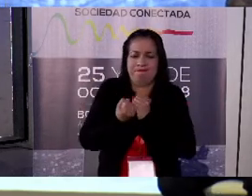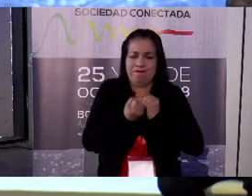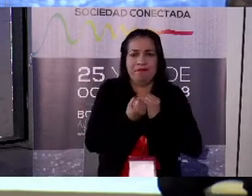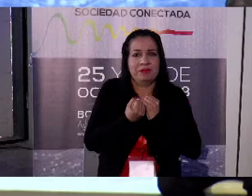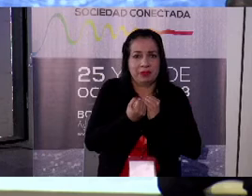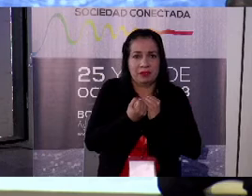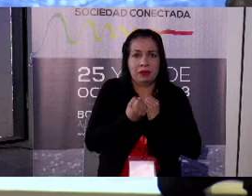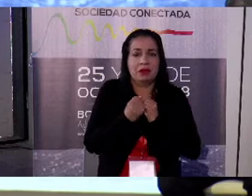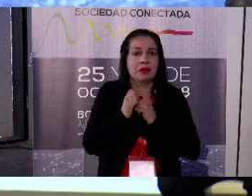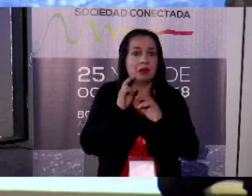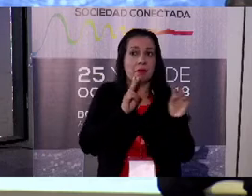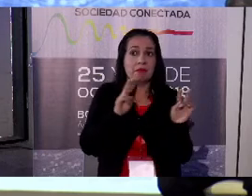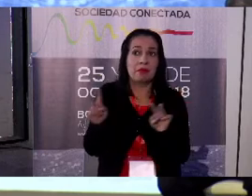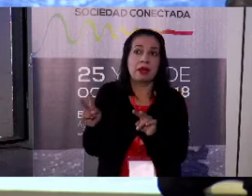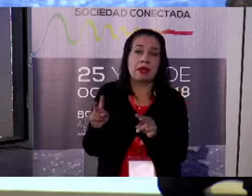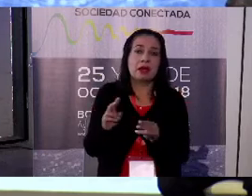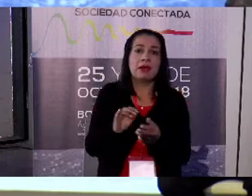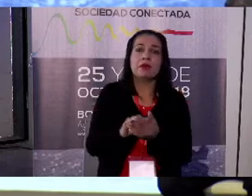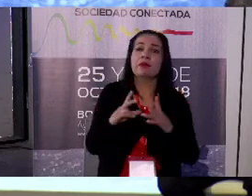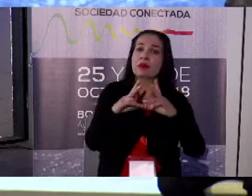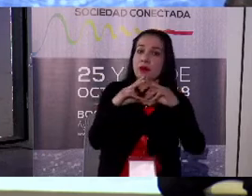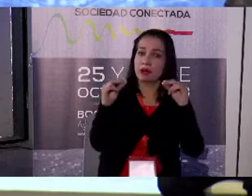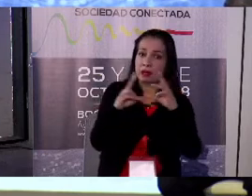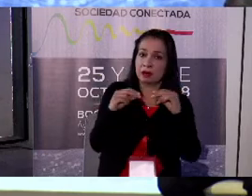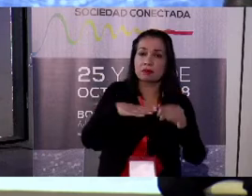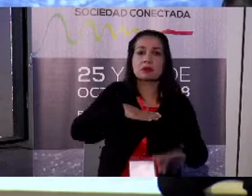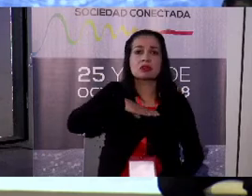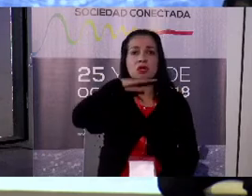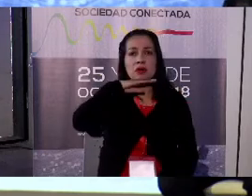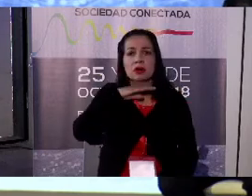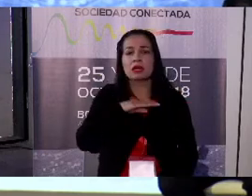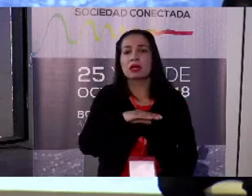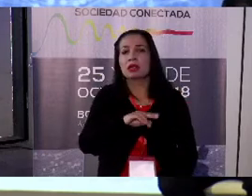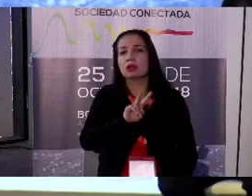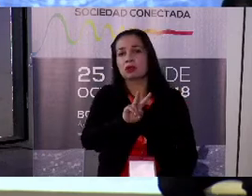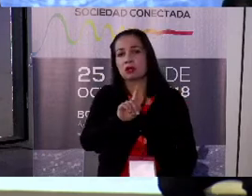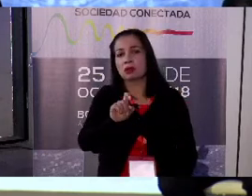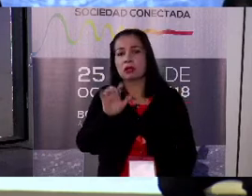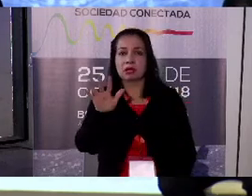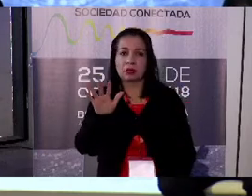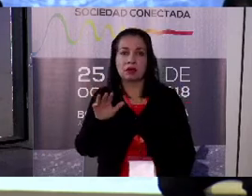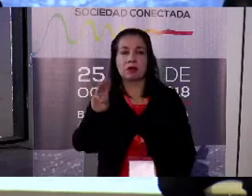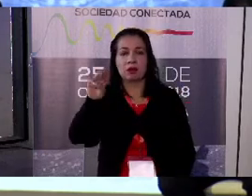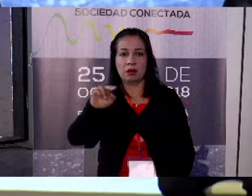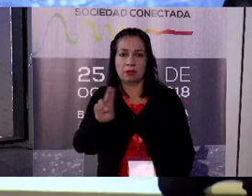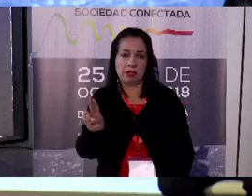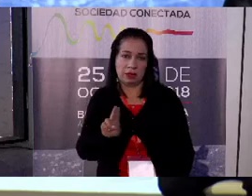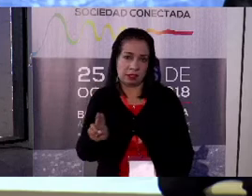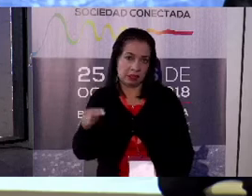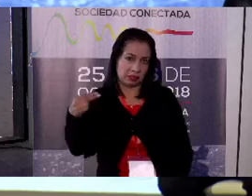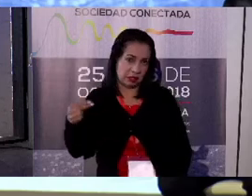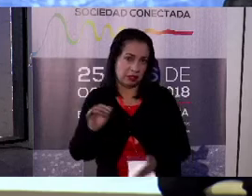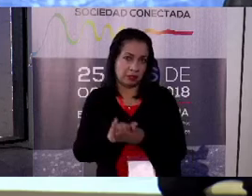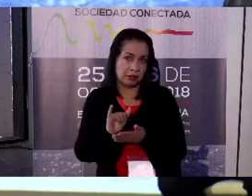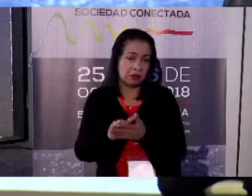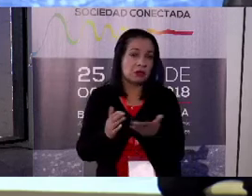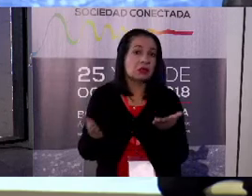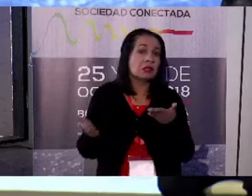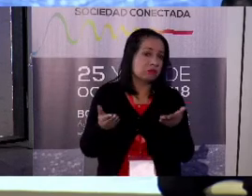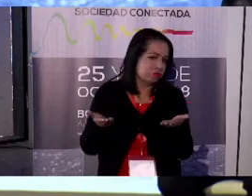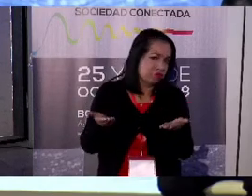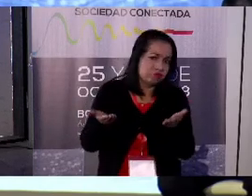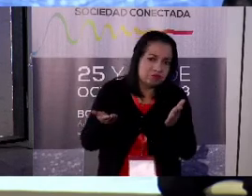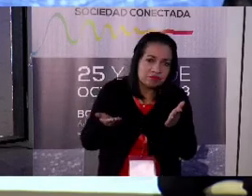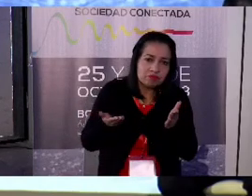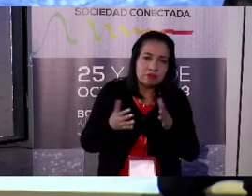a Nicaragua le sobran 365 mhz o sea con lo que ellos tienen hoy que son 55 le dan servicio a la población que tienen